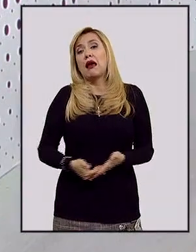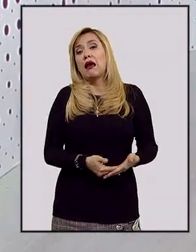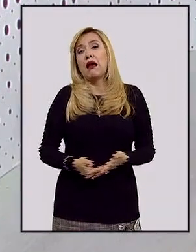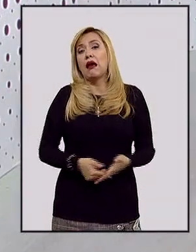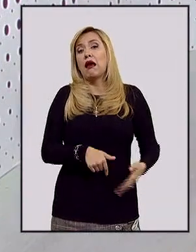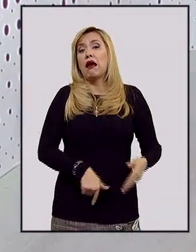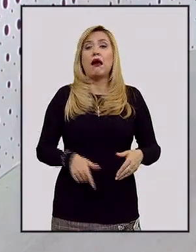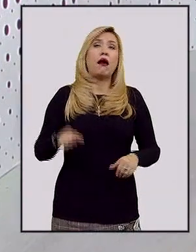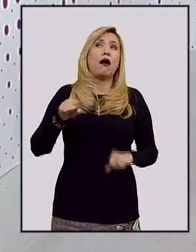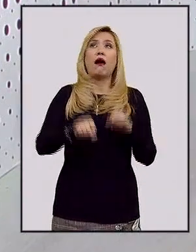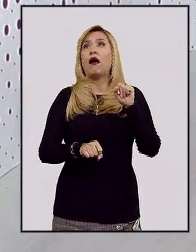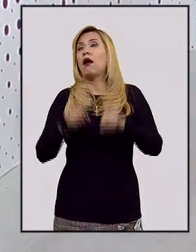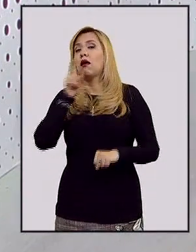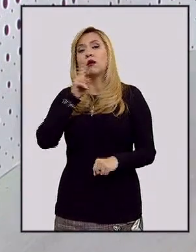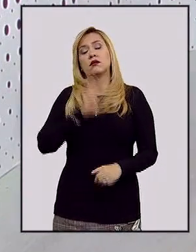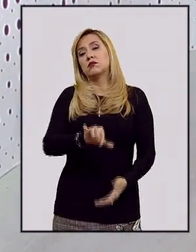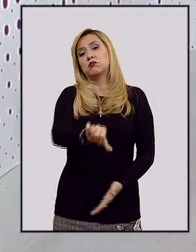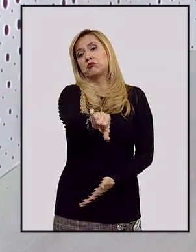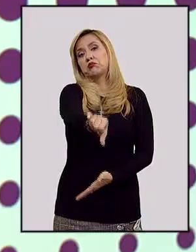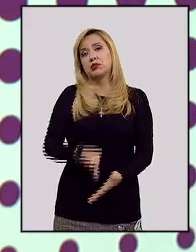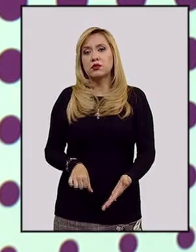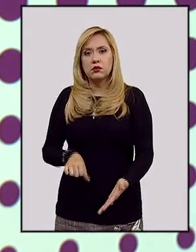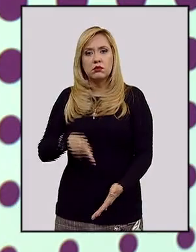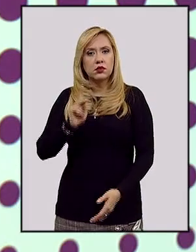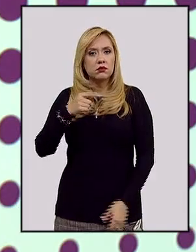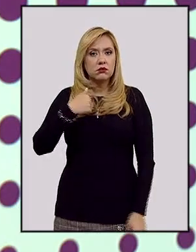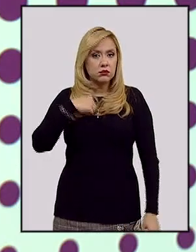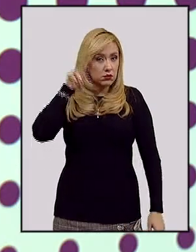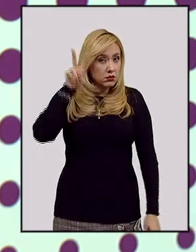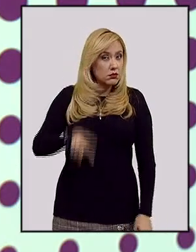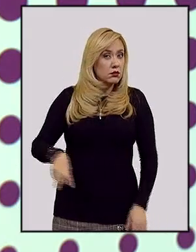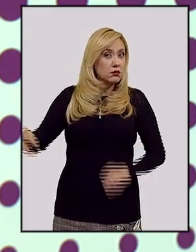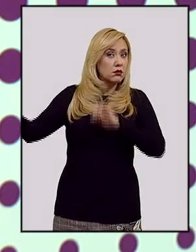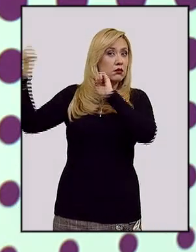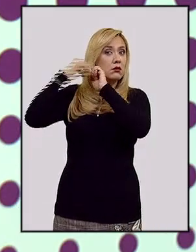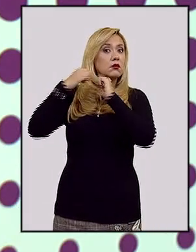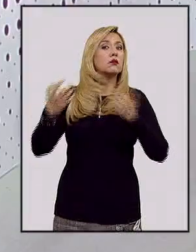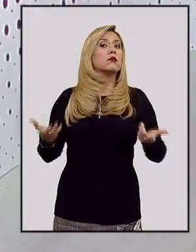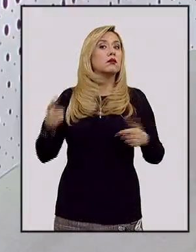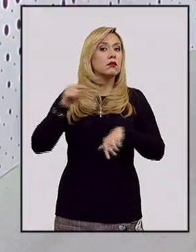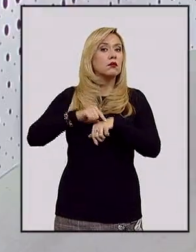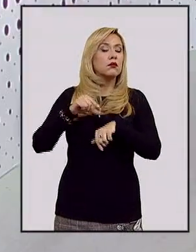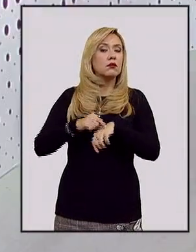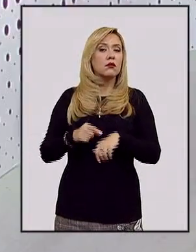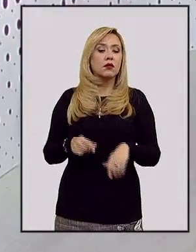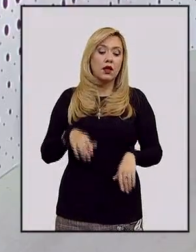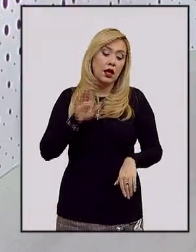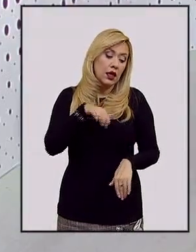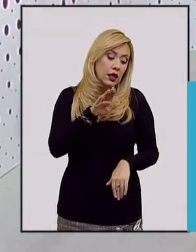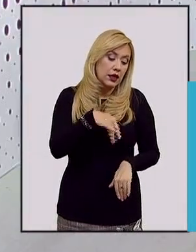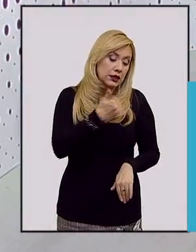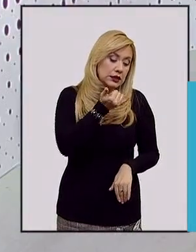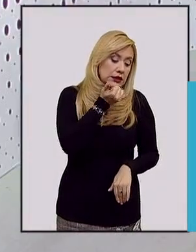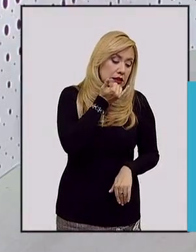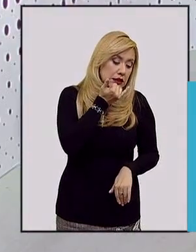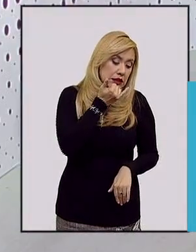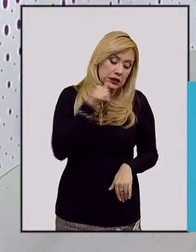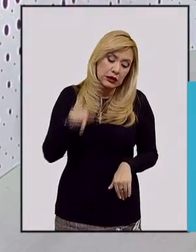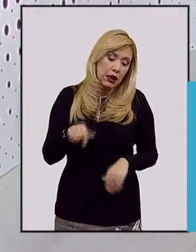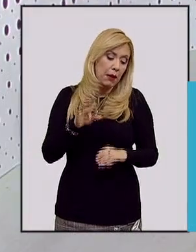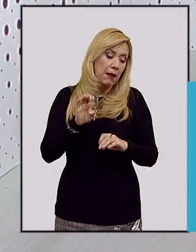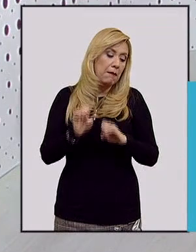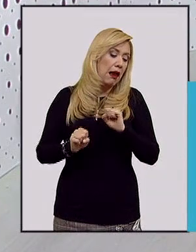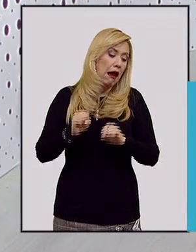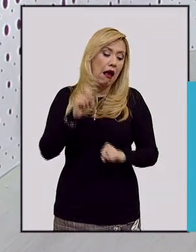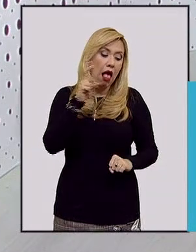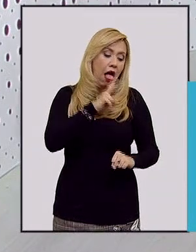somos médicas pues no tenemos manera de comprobar. Y pues evidentemente si el médico nos dice, mamita, hay sufrimiento fetal, pues